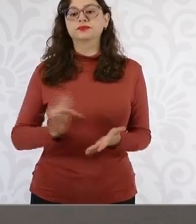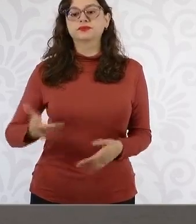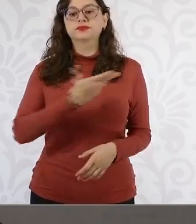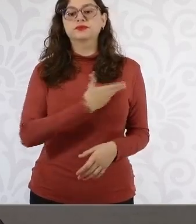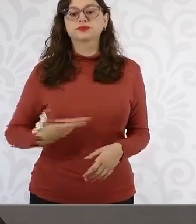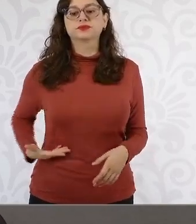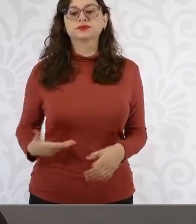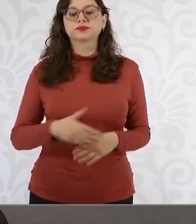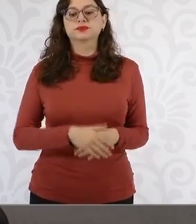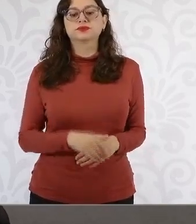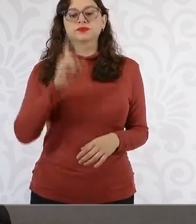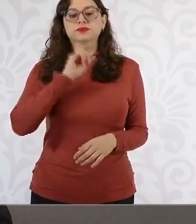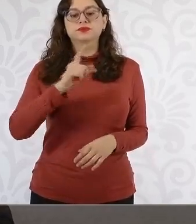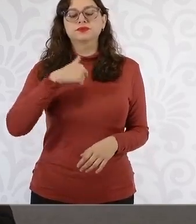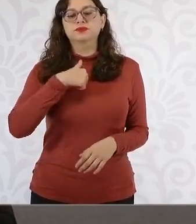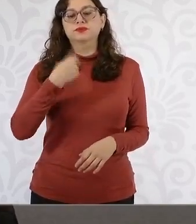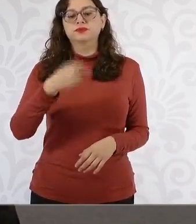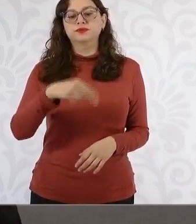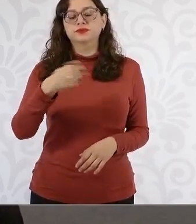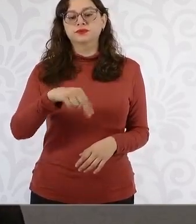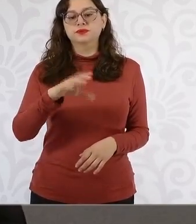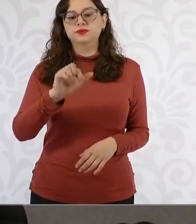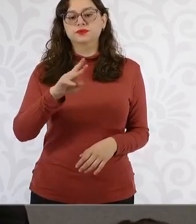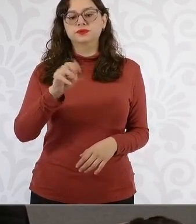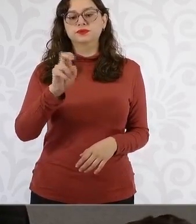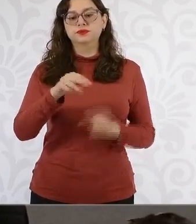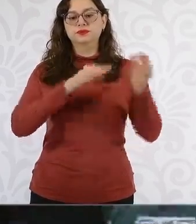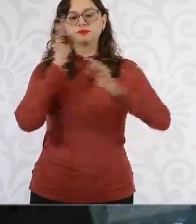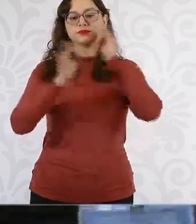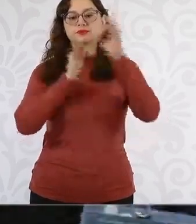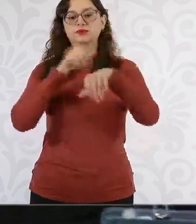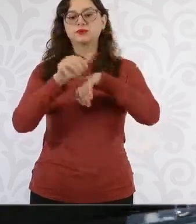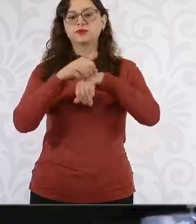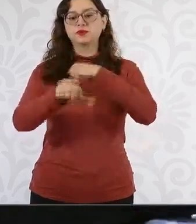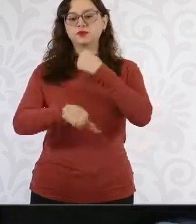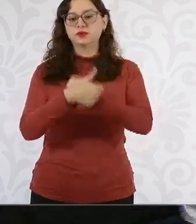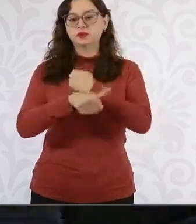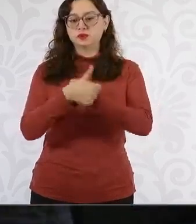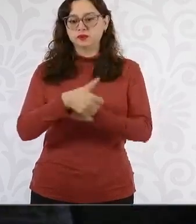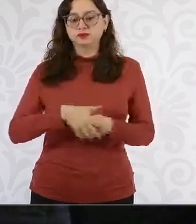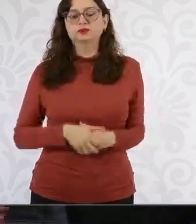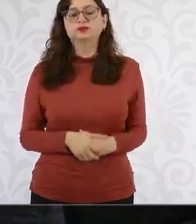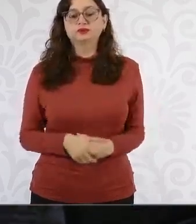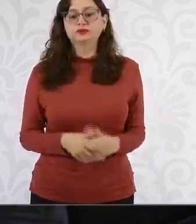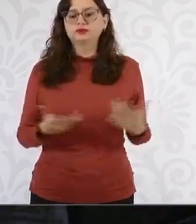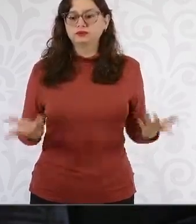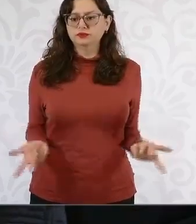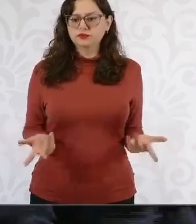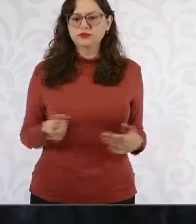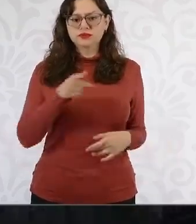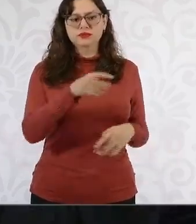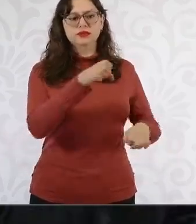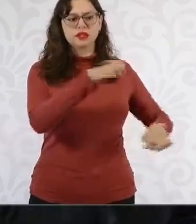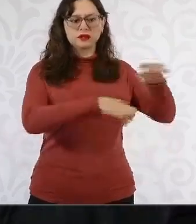Presidenta Karen Ballesteros de Canal 11. Primero preguntar si tienen identificadas cuántas empresas son las que utilizan esta medida para